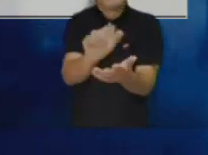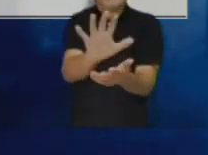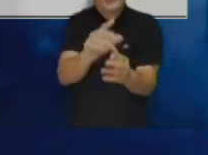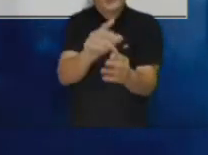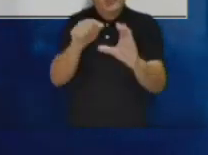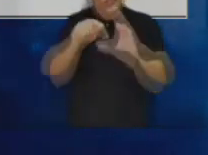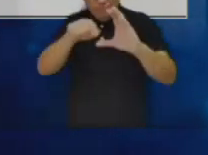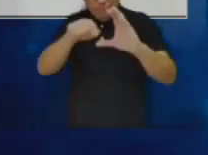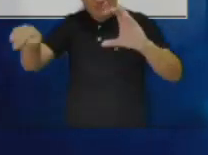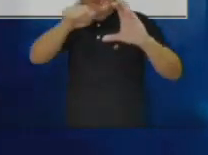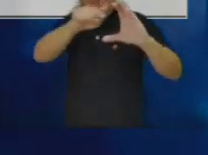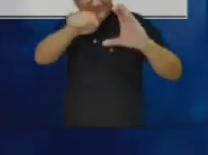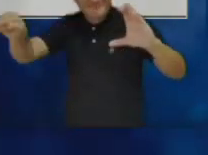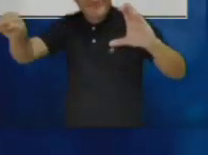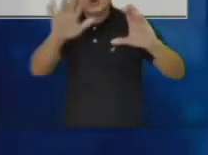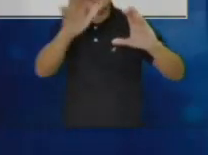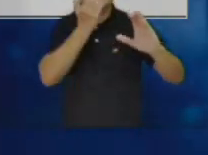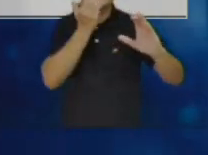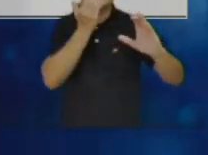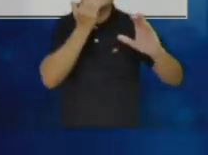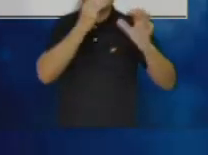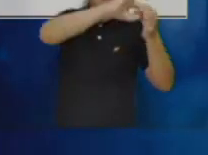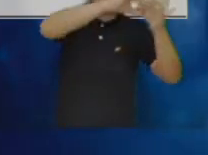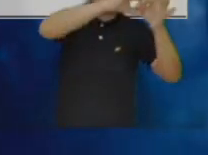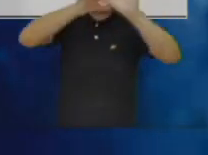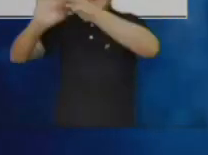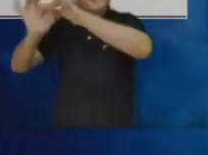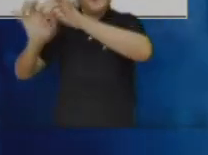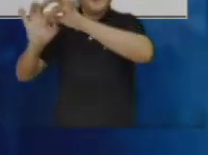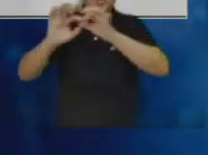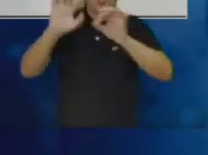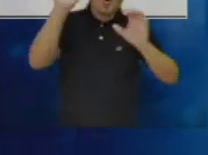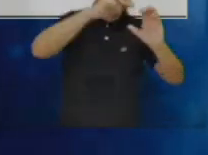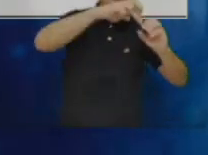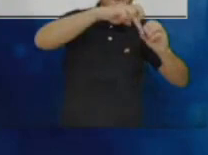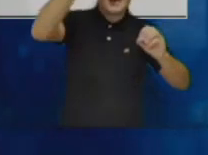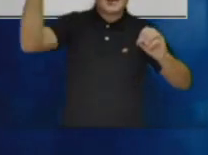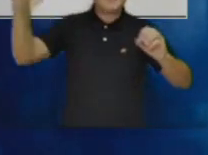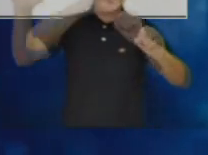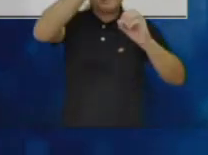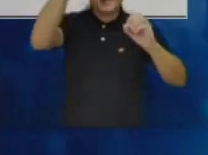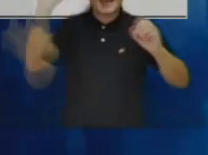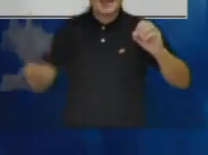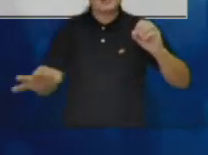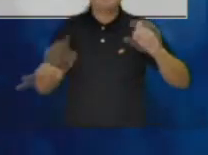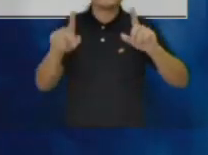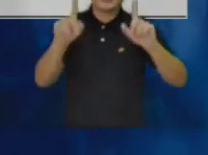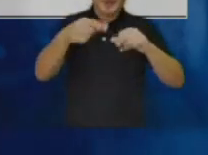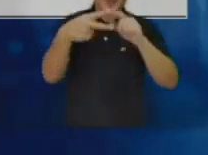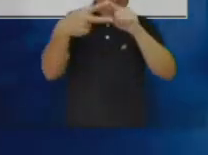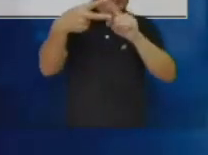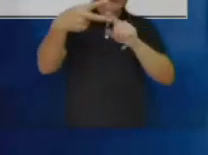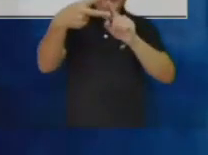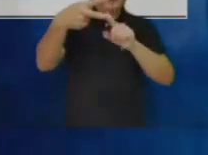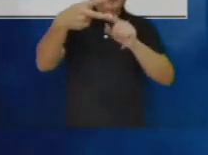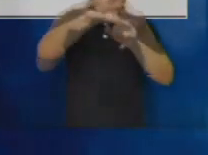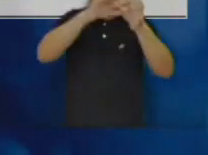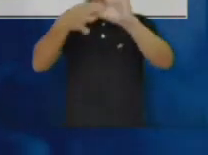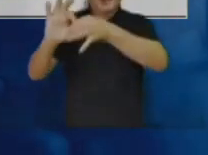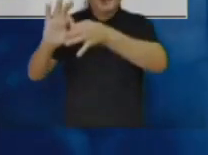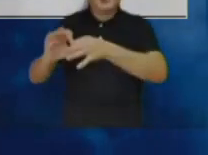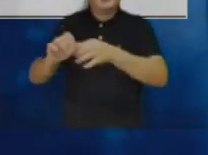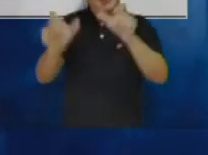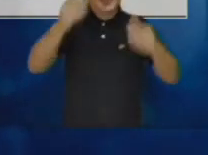Como por ejemplo los Juegos Olímpicos y Paralímpicos. Entonces necesitamos personas de todo el mundo prácticamente para poder trabajar en